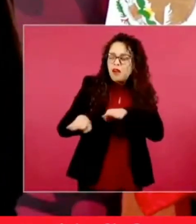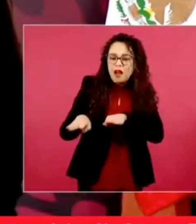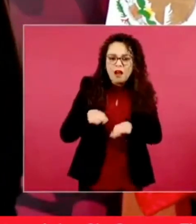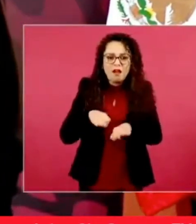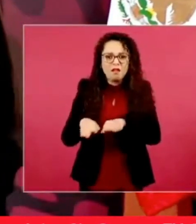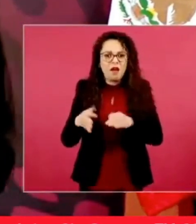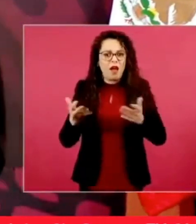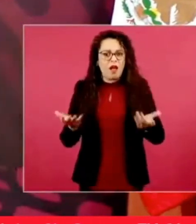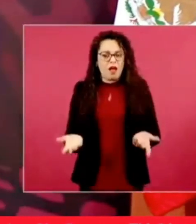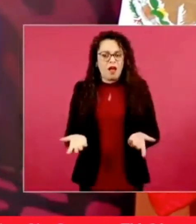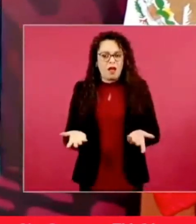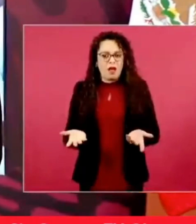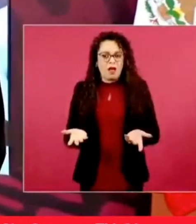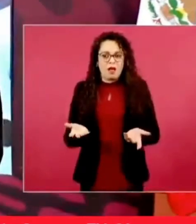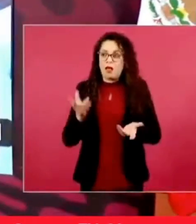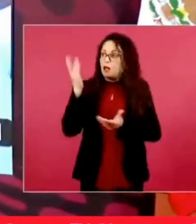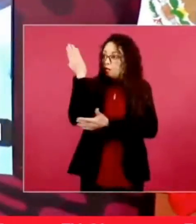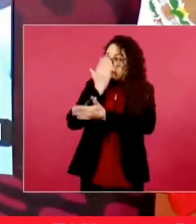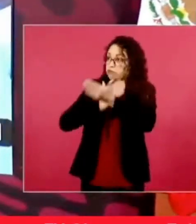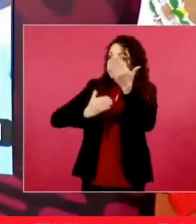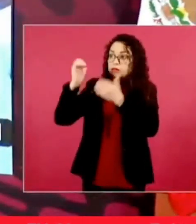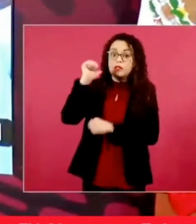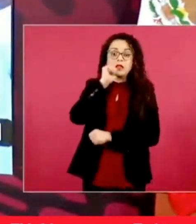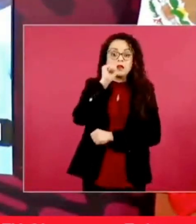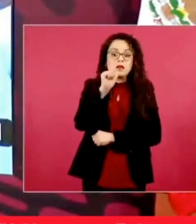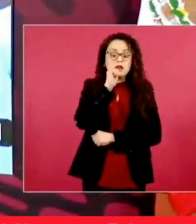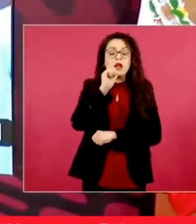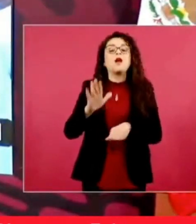no sales adelante es porque no trabajas,